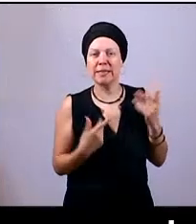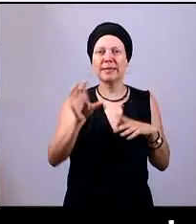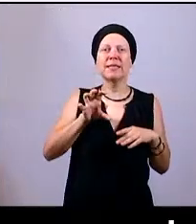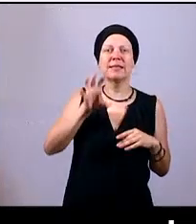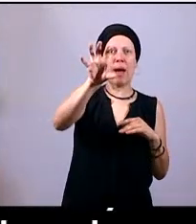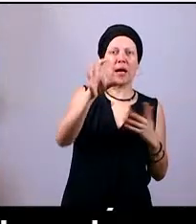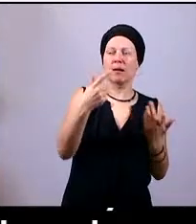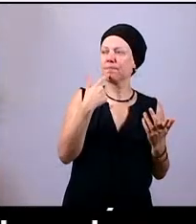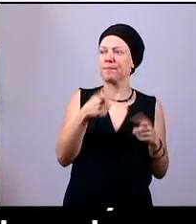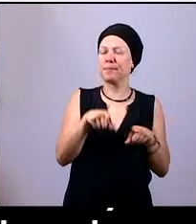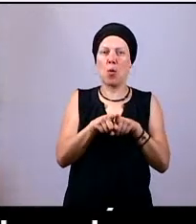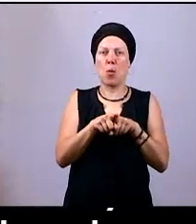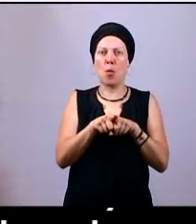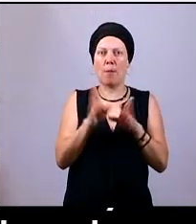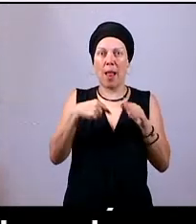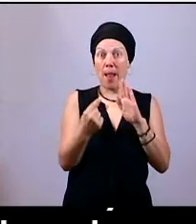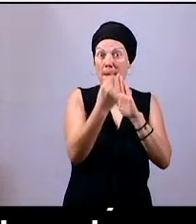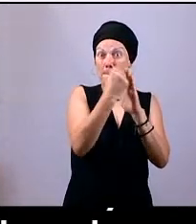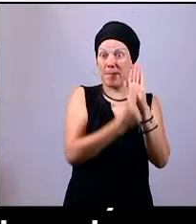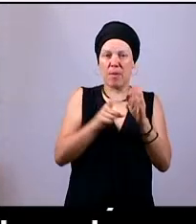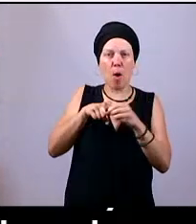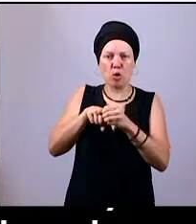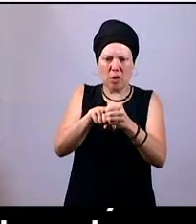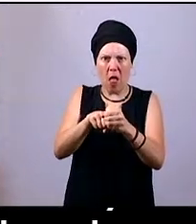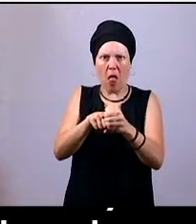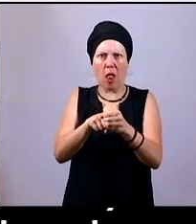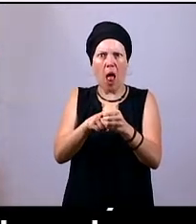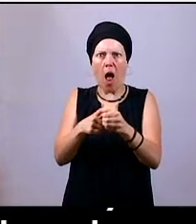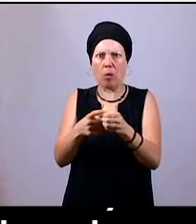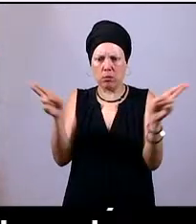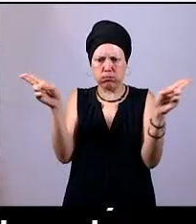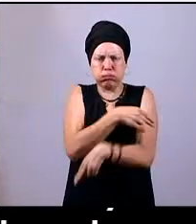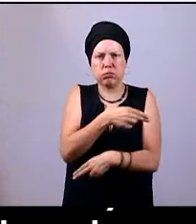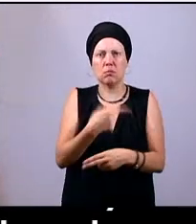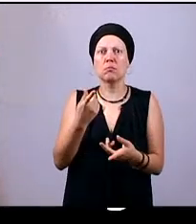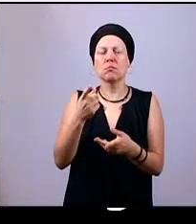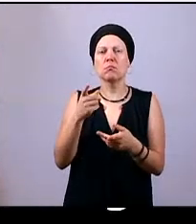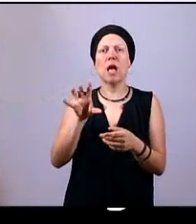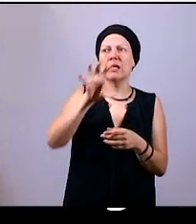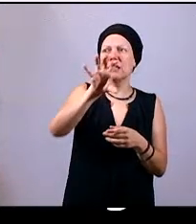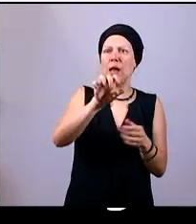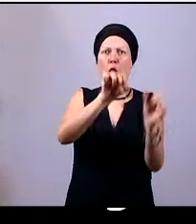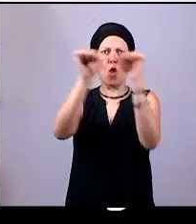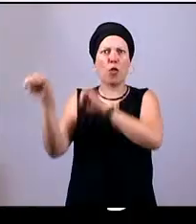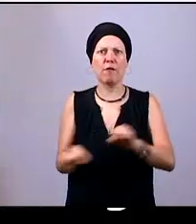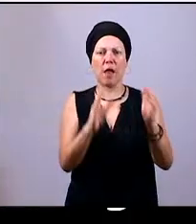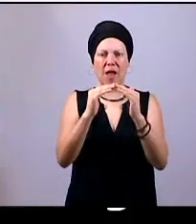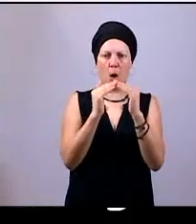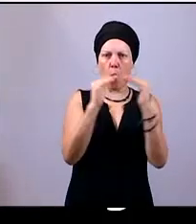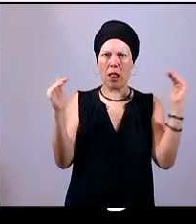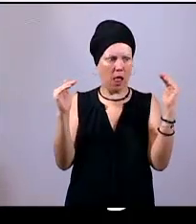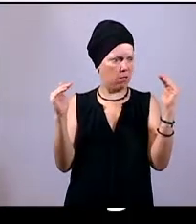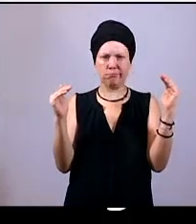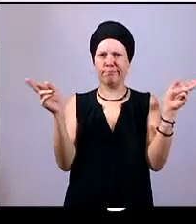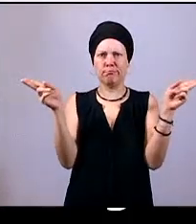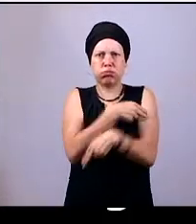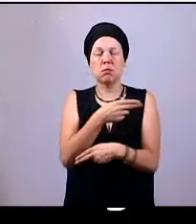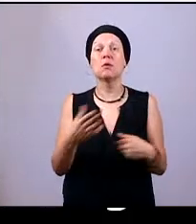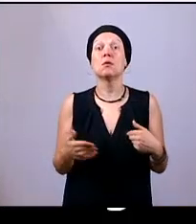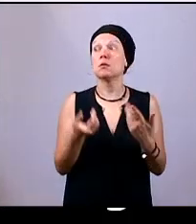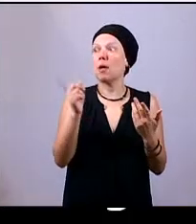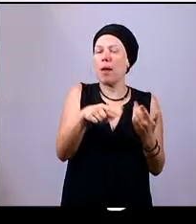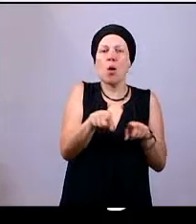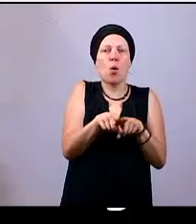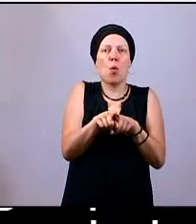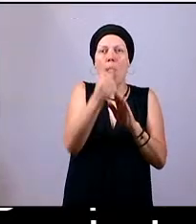defiende algo que aniquila el principio de solidaridad. El Estado defiende algo que anula la igualdad entre todos los españoles, que es